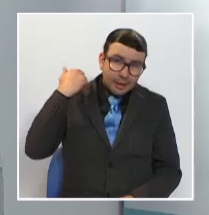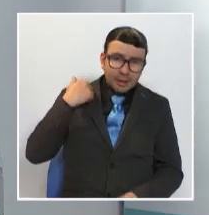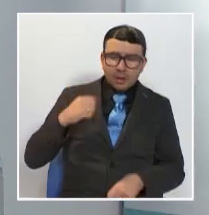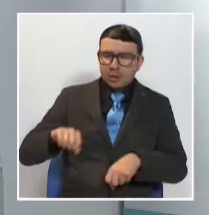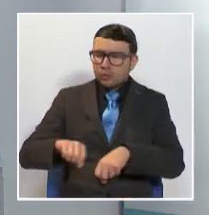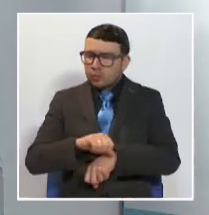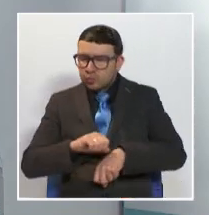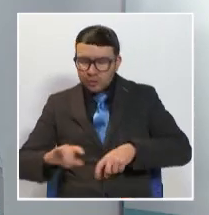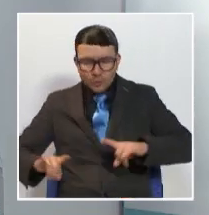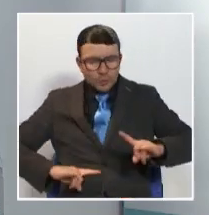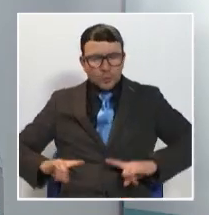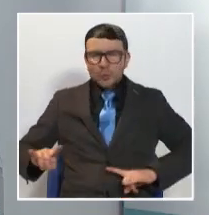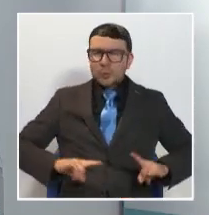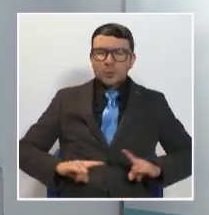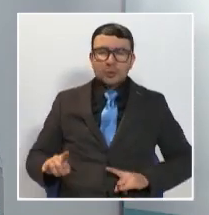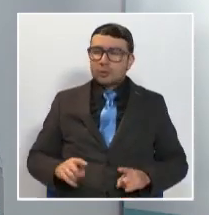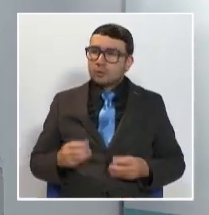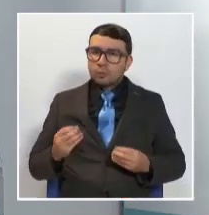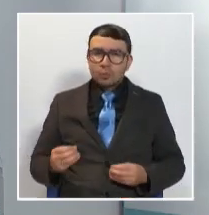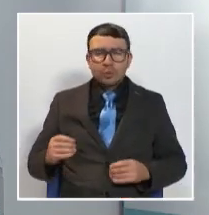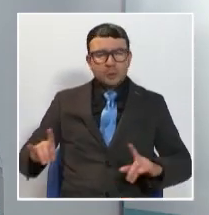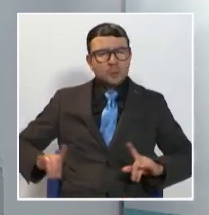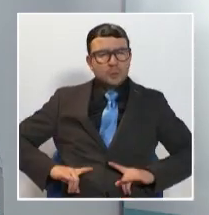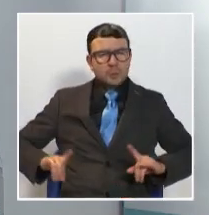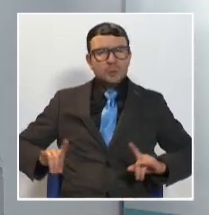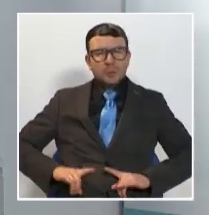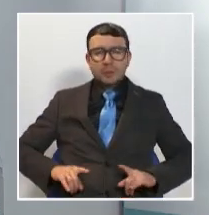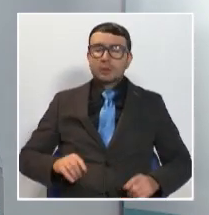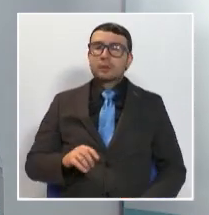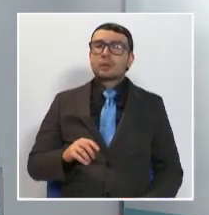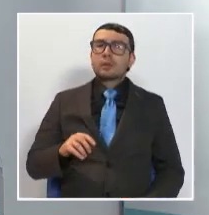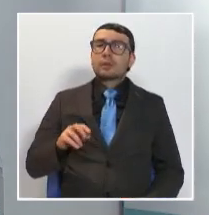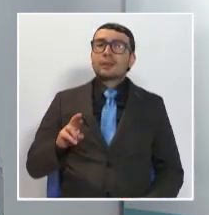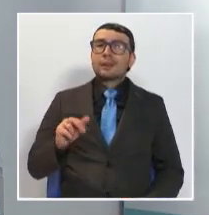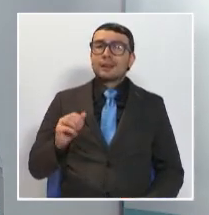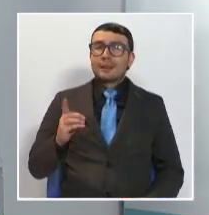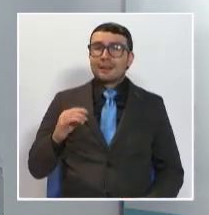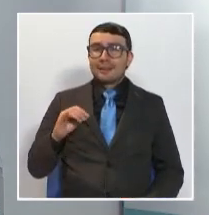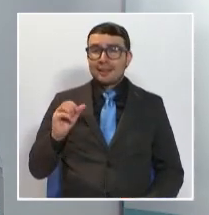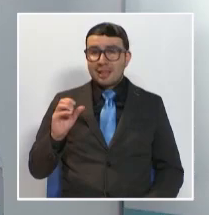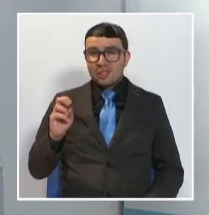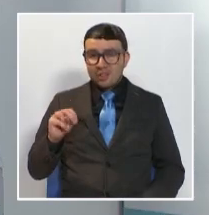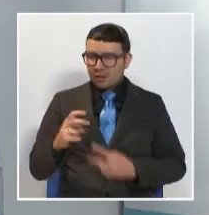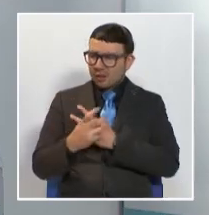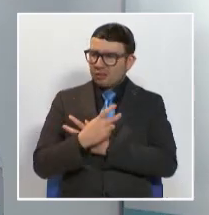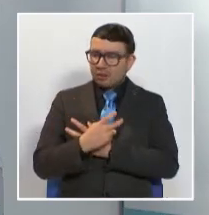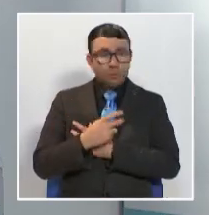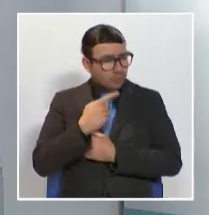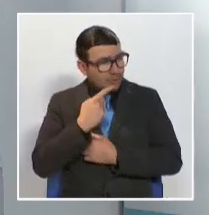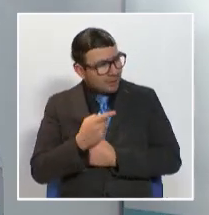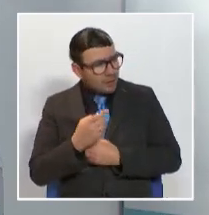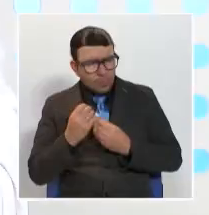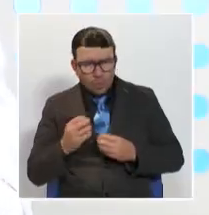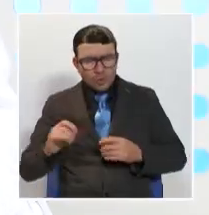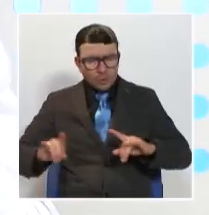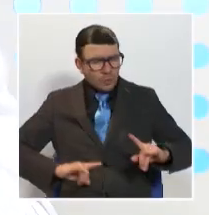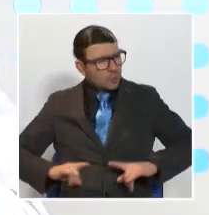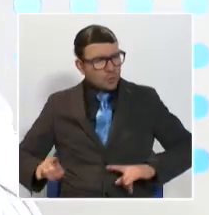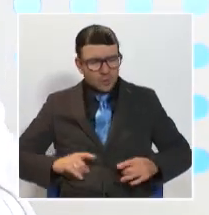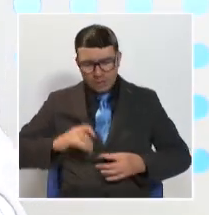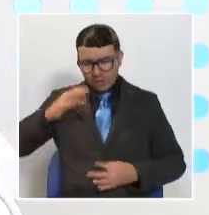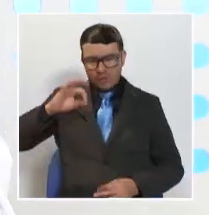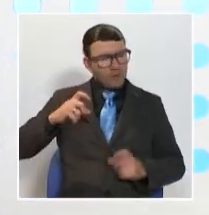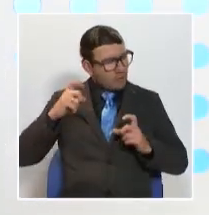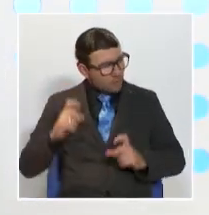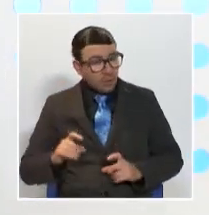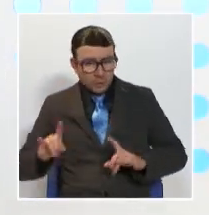discal. Entonces fueron muchas radiaciones y entonces... ¿Y usted relacionaba un poco eso, que después de tantas radiografías algo hubiera presentado